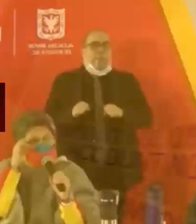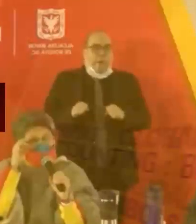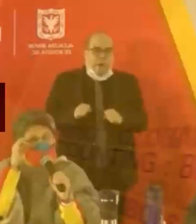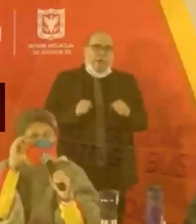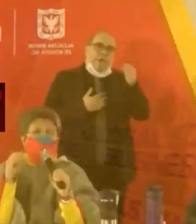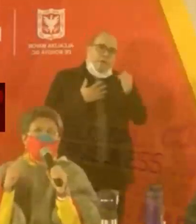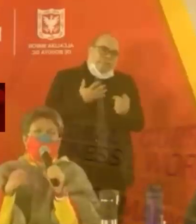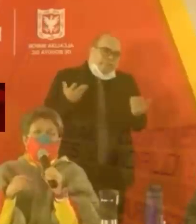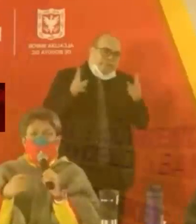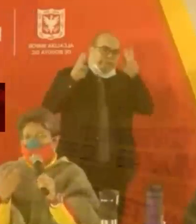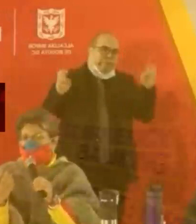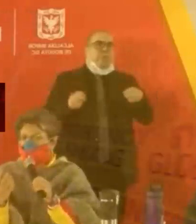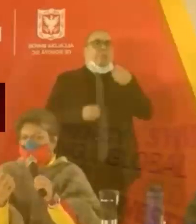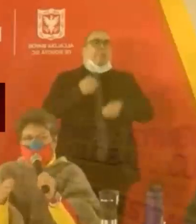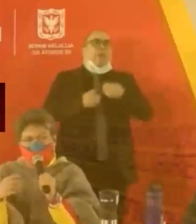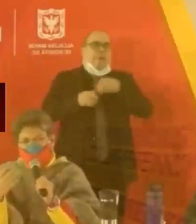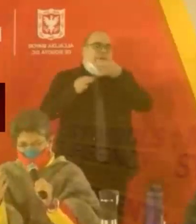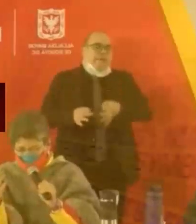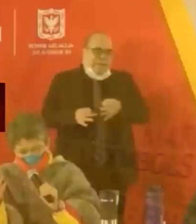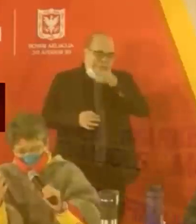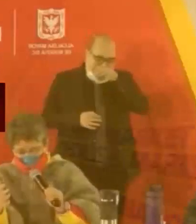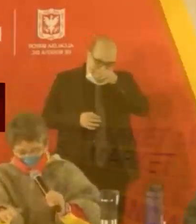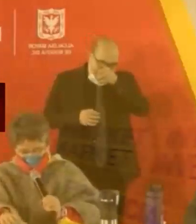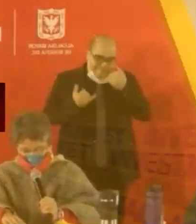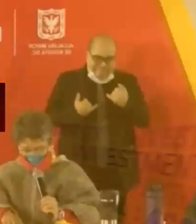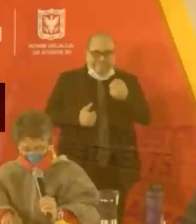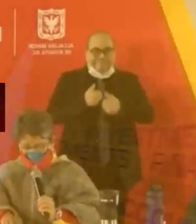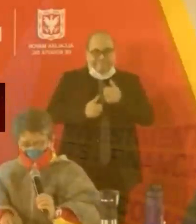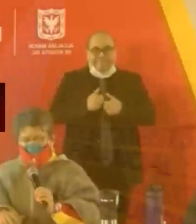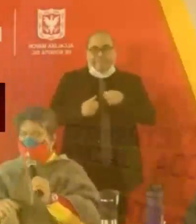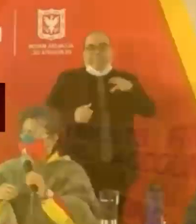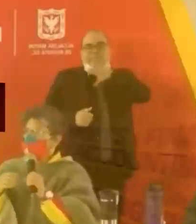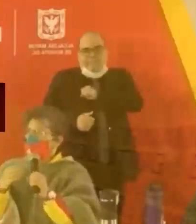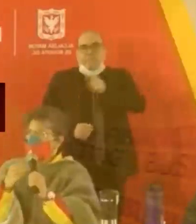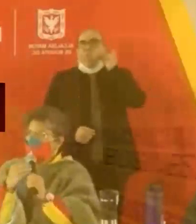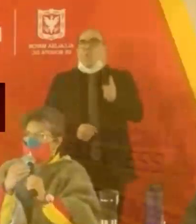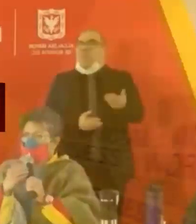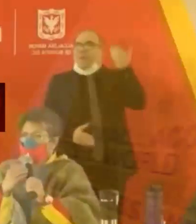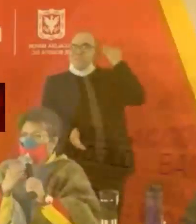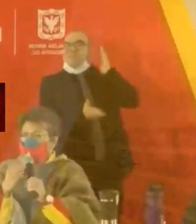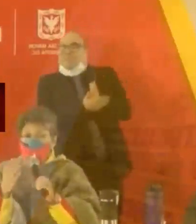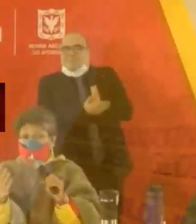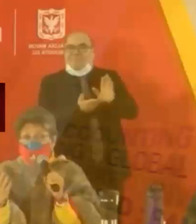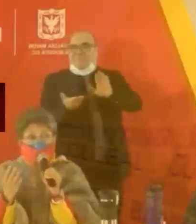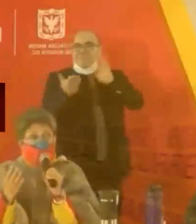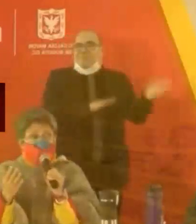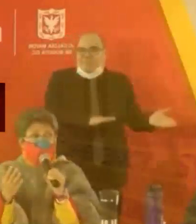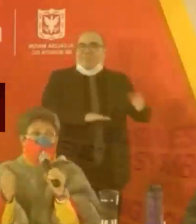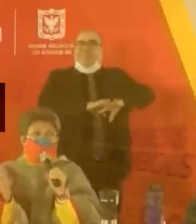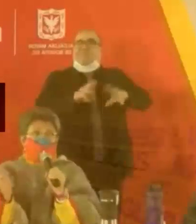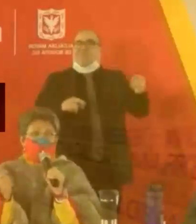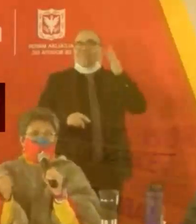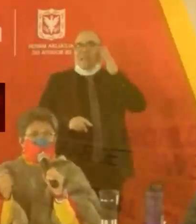atención en este caso que yo hago a la hora de como organización declarar a persona non grata. Señor Colina, los índices de venezolanos en actos